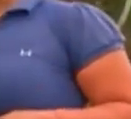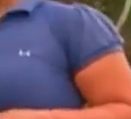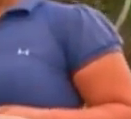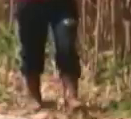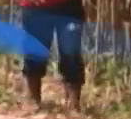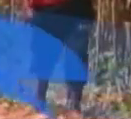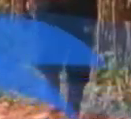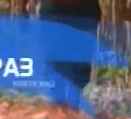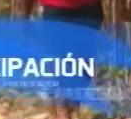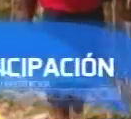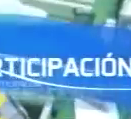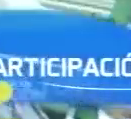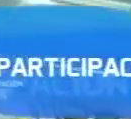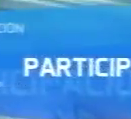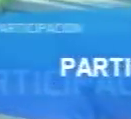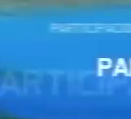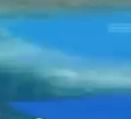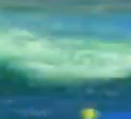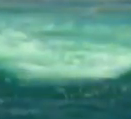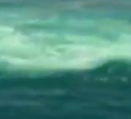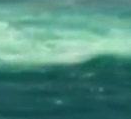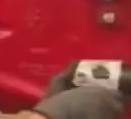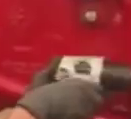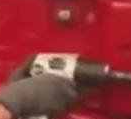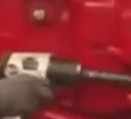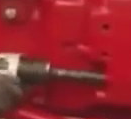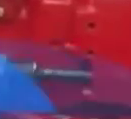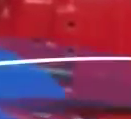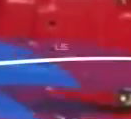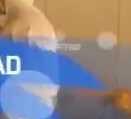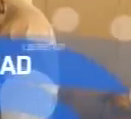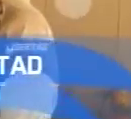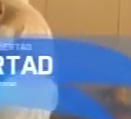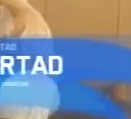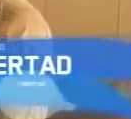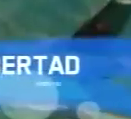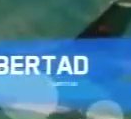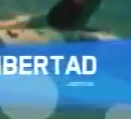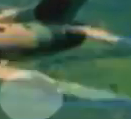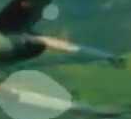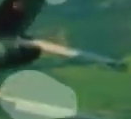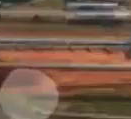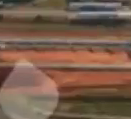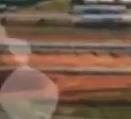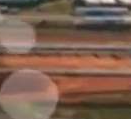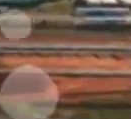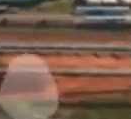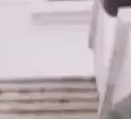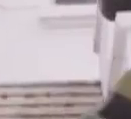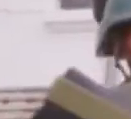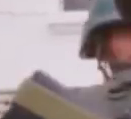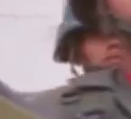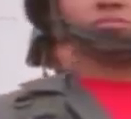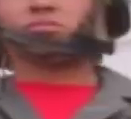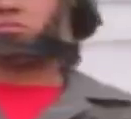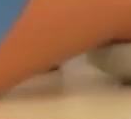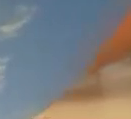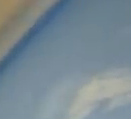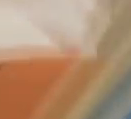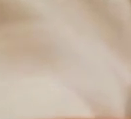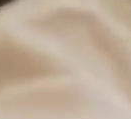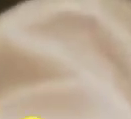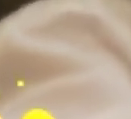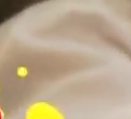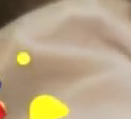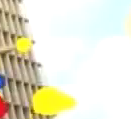Acu culminado esta transmisión conjunta